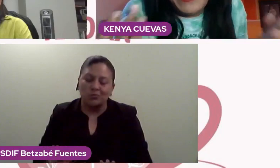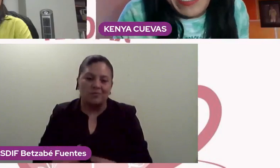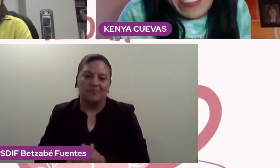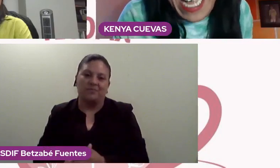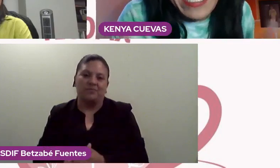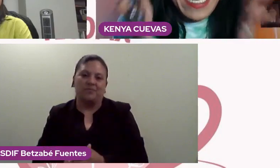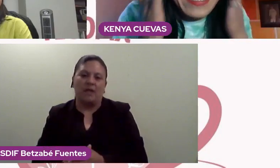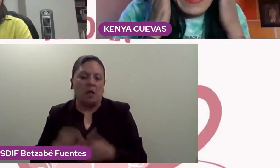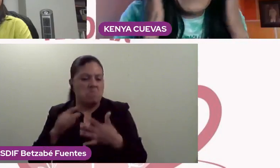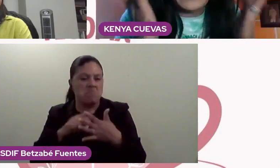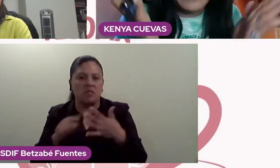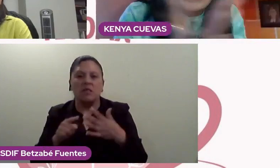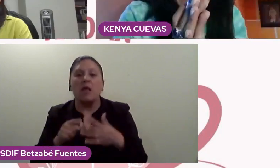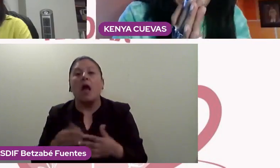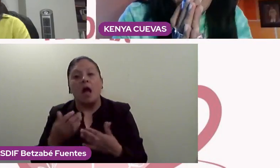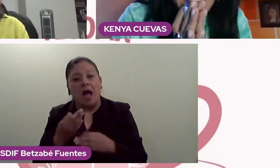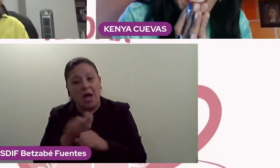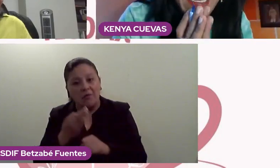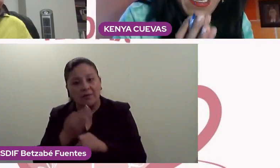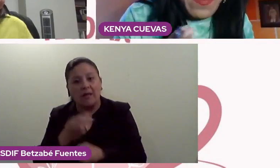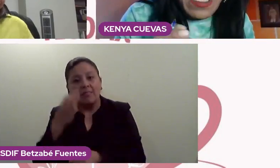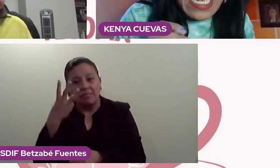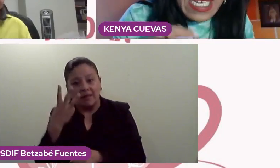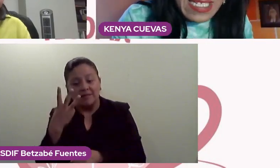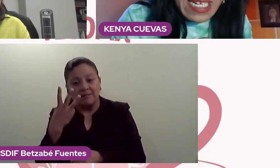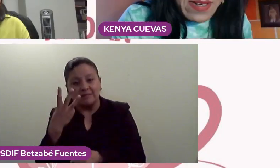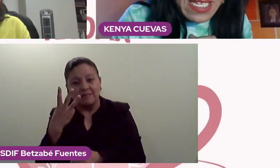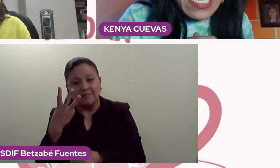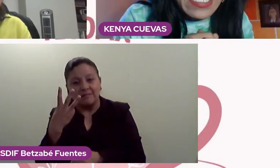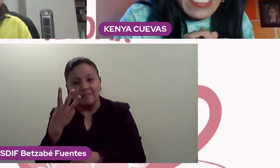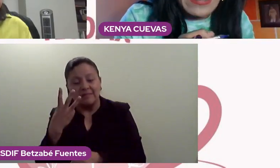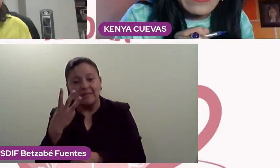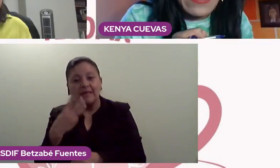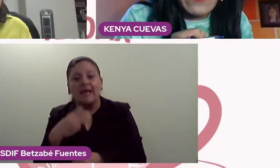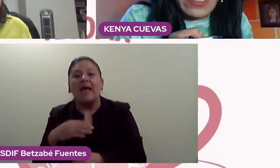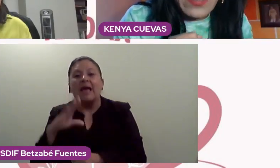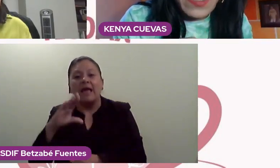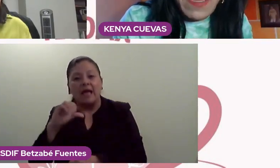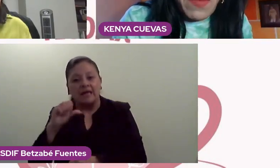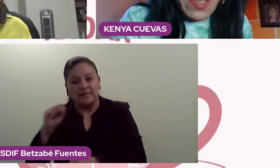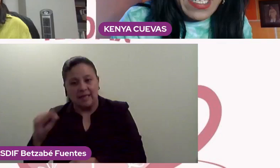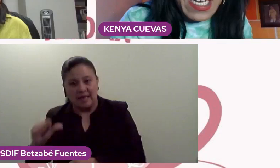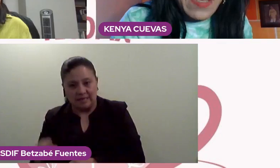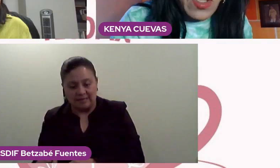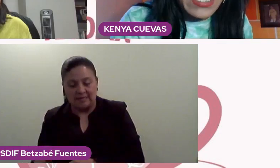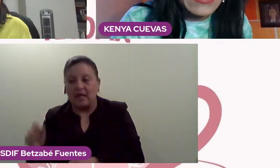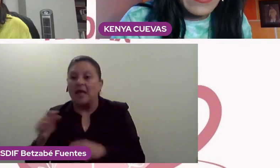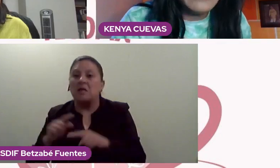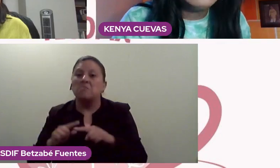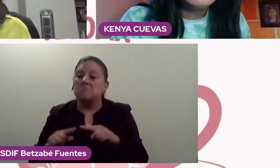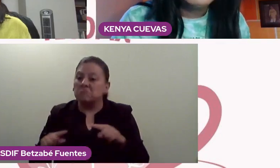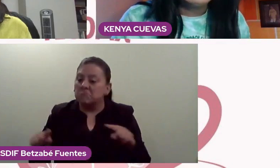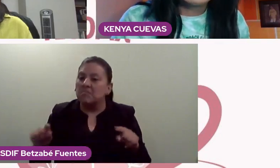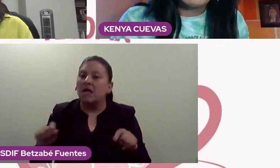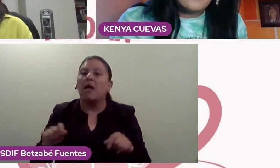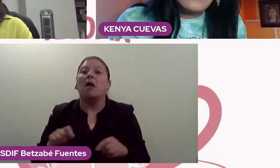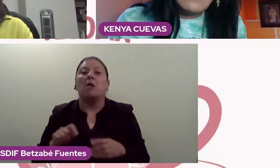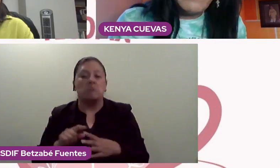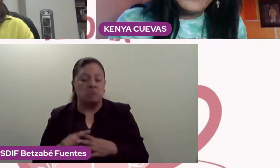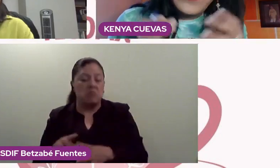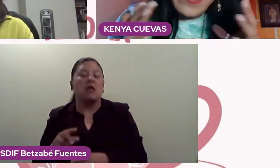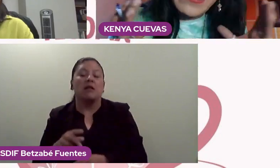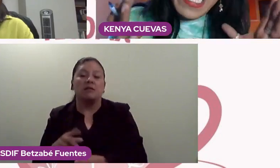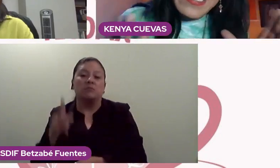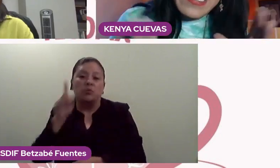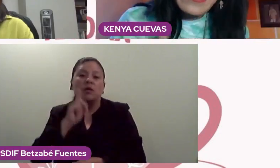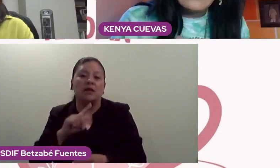ya tenemos 3 casas, estamos ya, pues las casas, la verdad es que han dado una respuesta importante a las mujeres trans. También